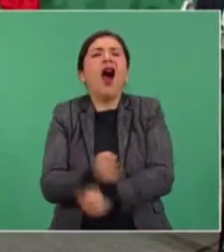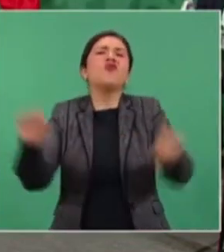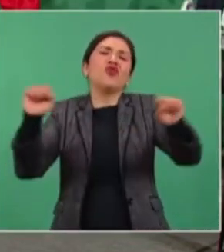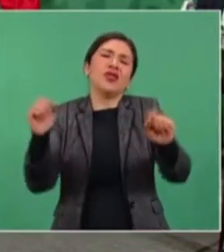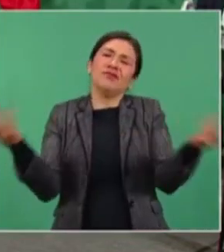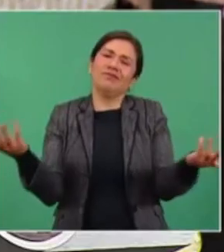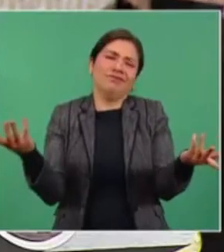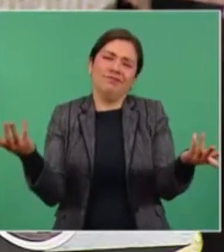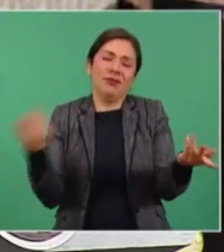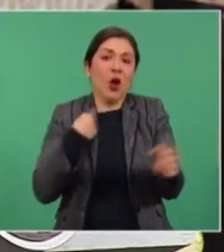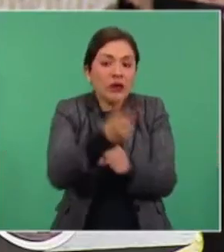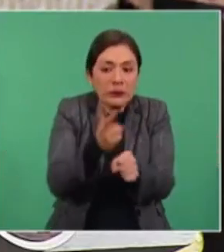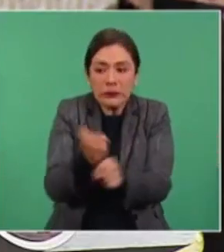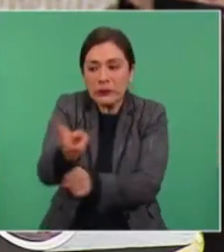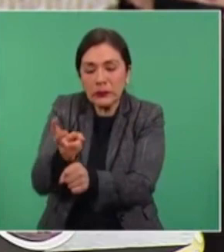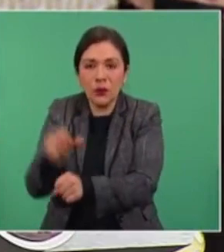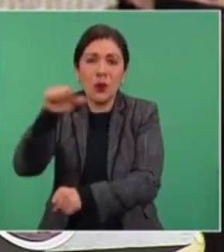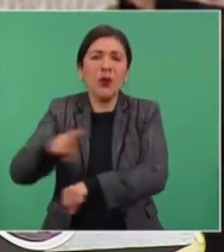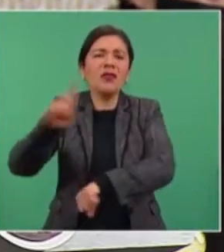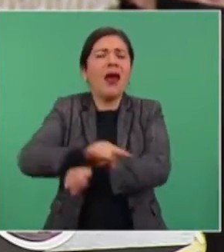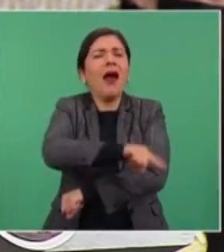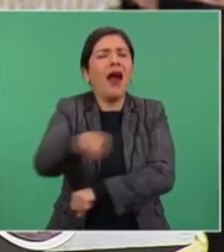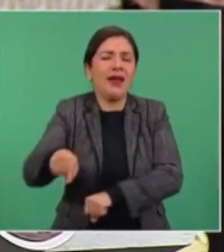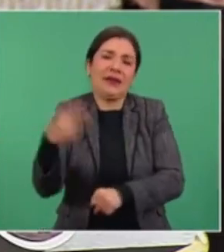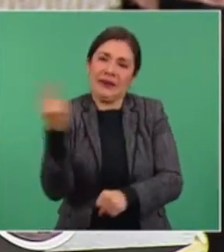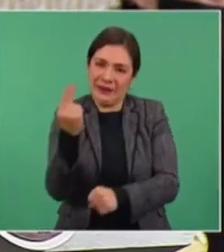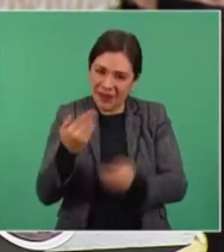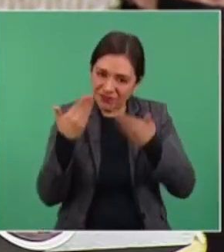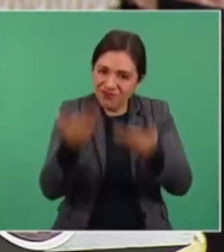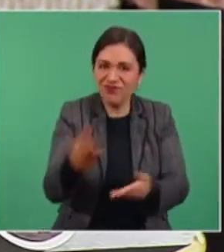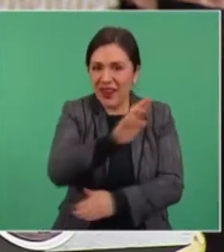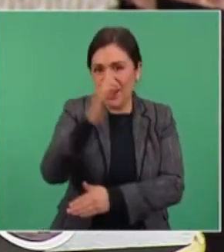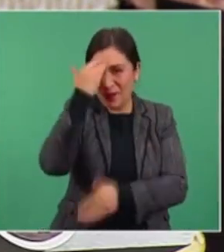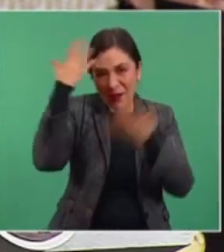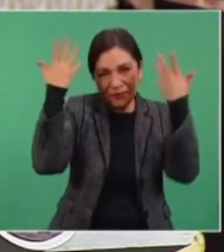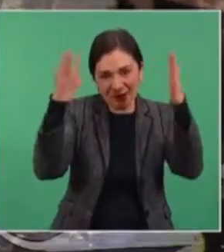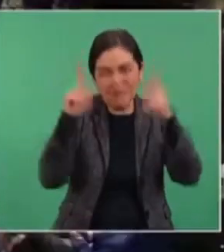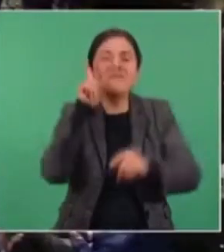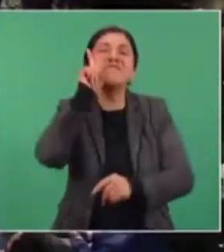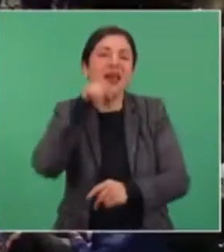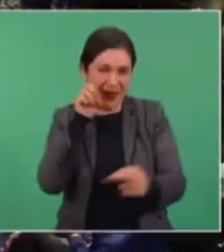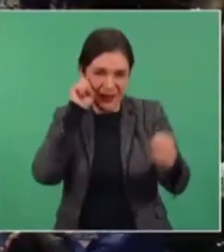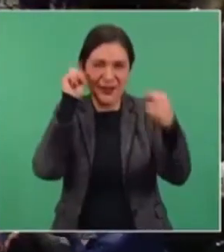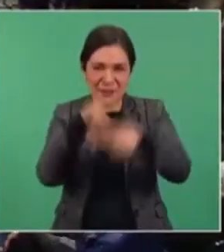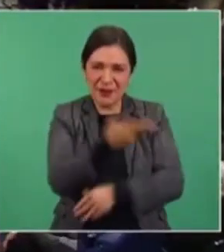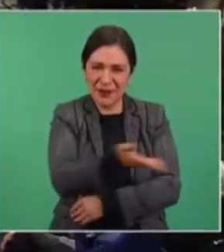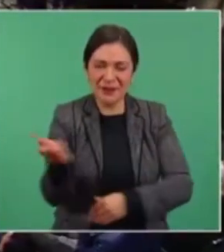a nuestros invitados, que lo que merecen es un aplauso y nos vemos mañana.